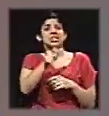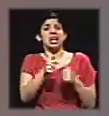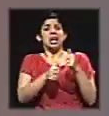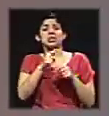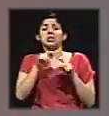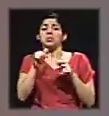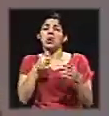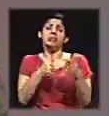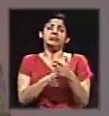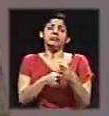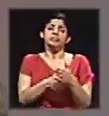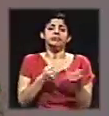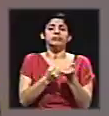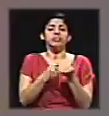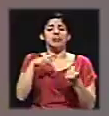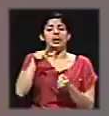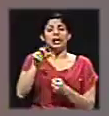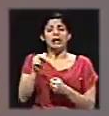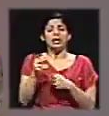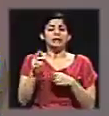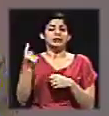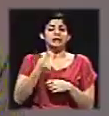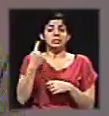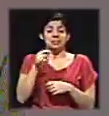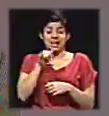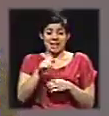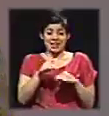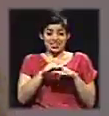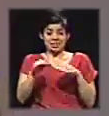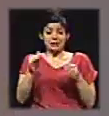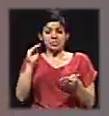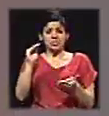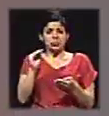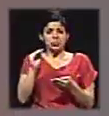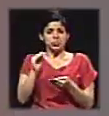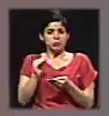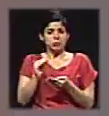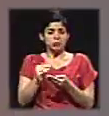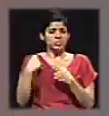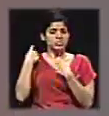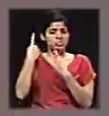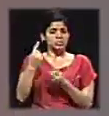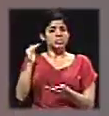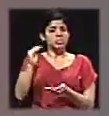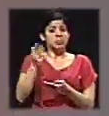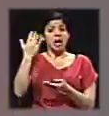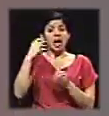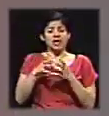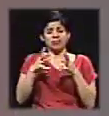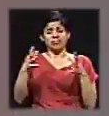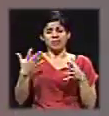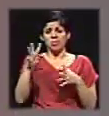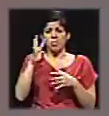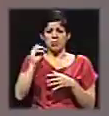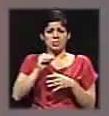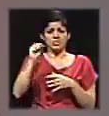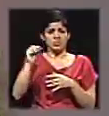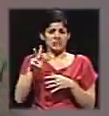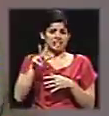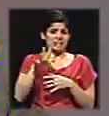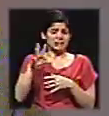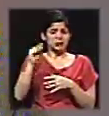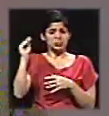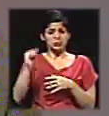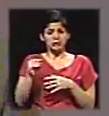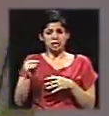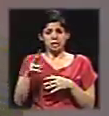vota por el Partido Liberación Nacional. Esa base se ha venido reduciendo a lo largo del tiempo. Antes era como 40%, uh-huh.